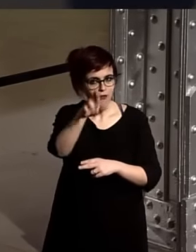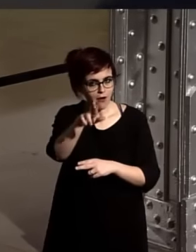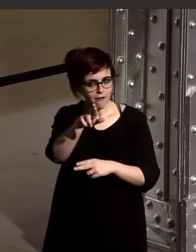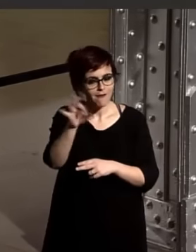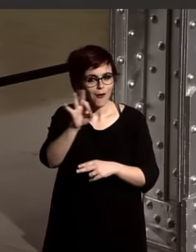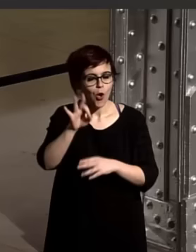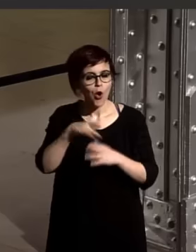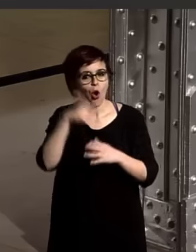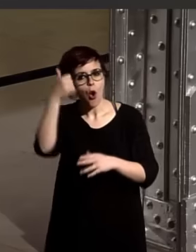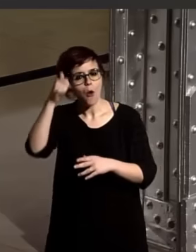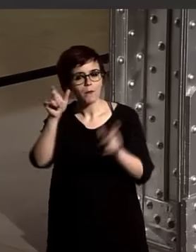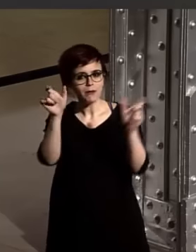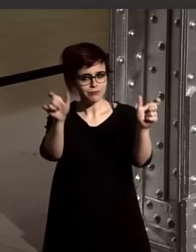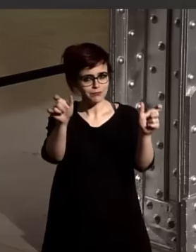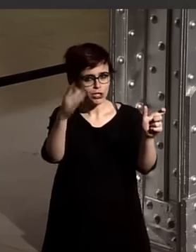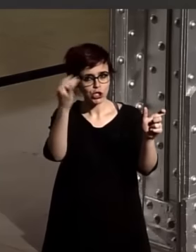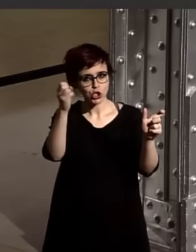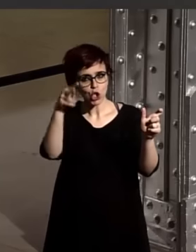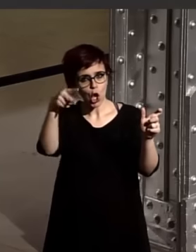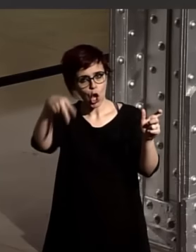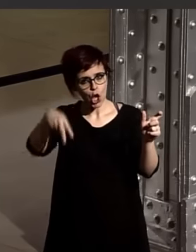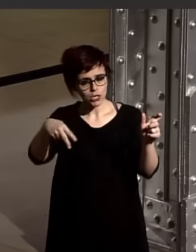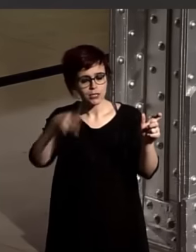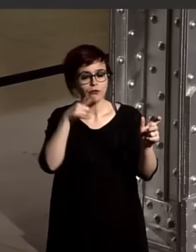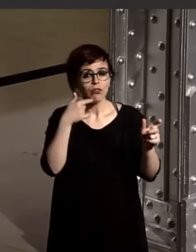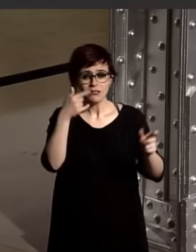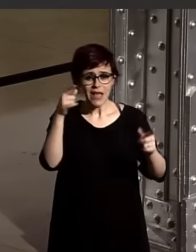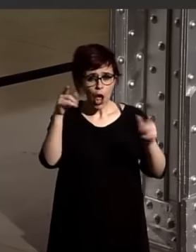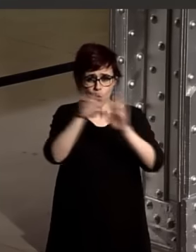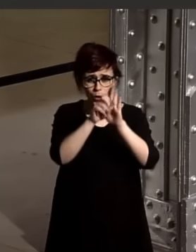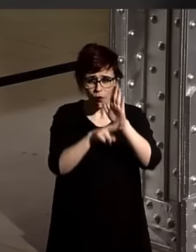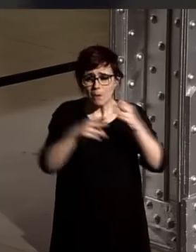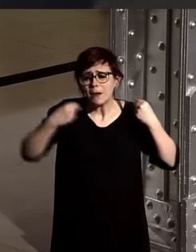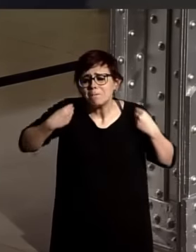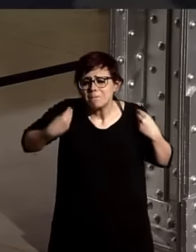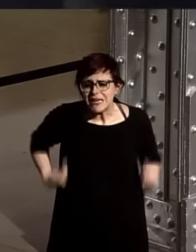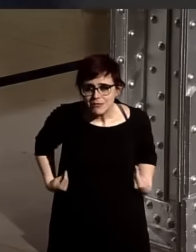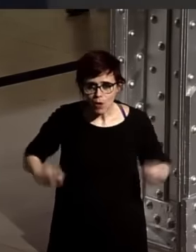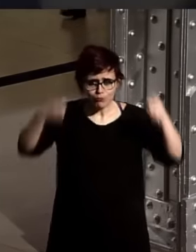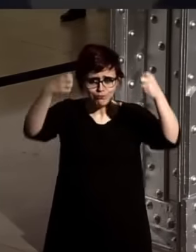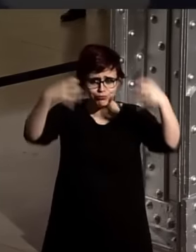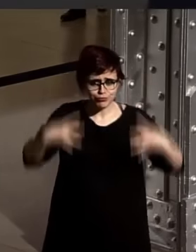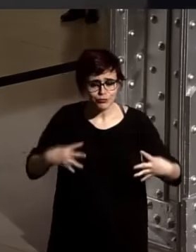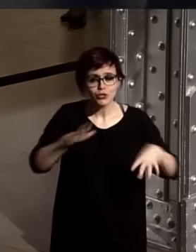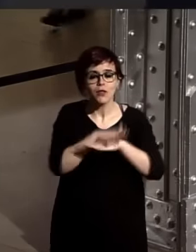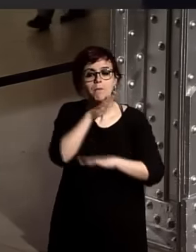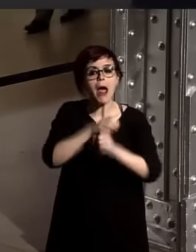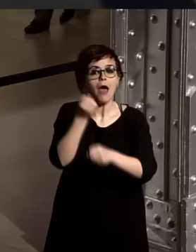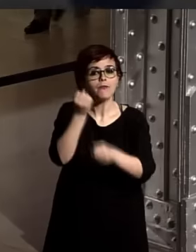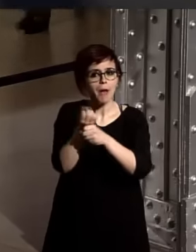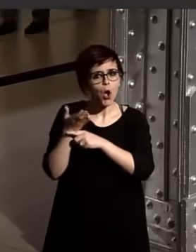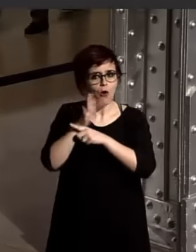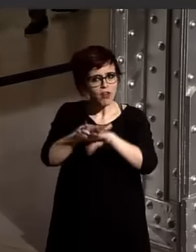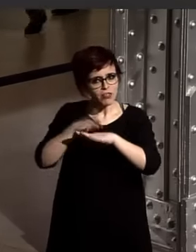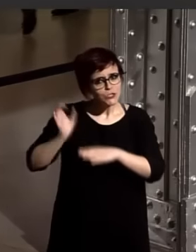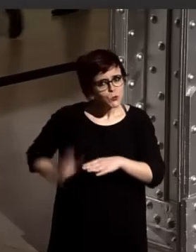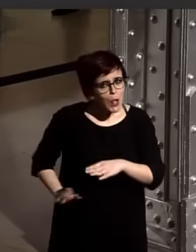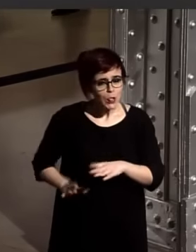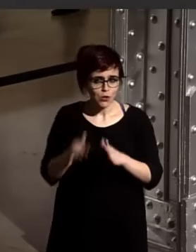John y un especie de Jurado evaluaba Cuál era el mejor currículum y le ofrecía un trabajo con un salario